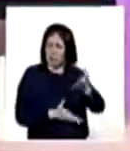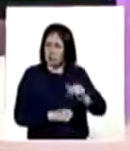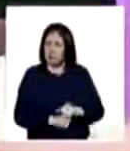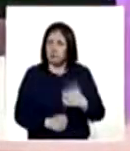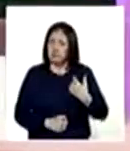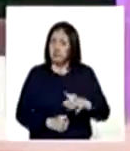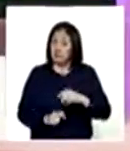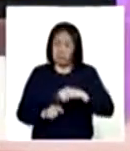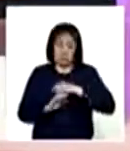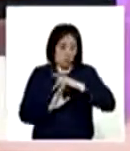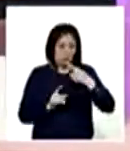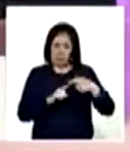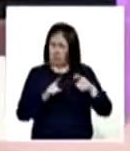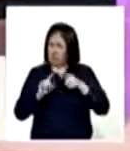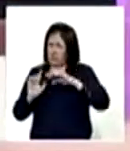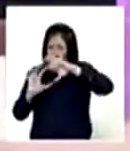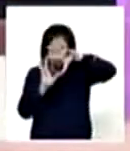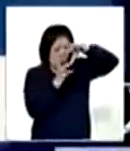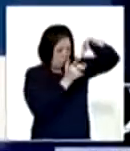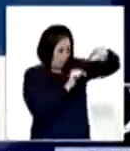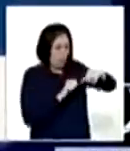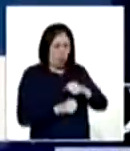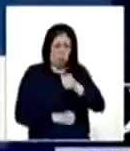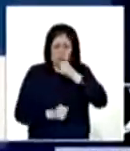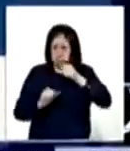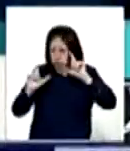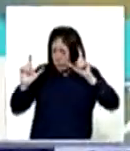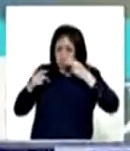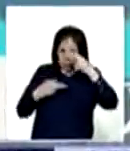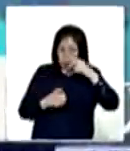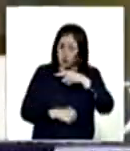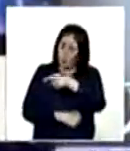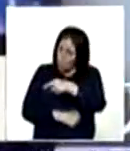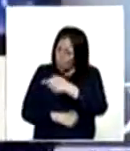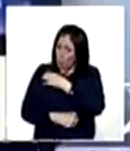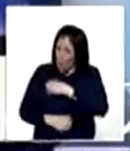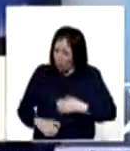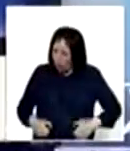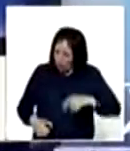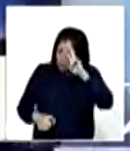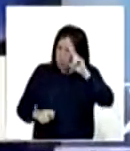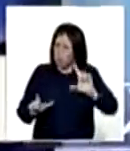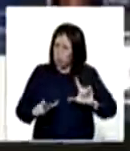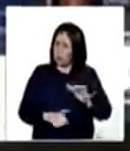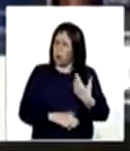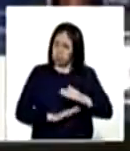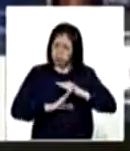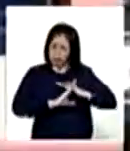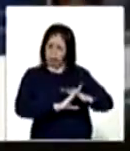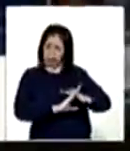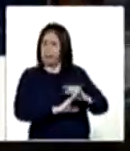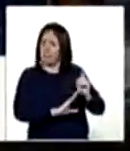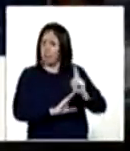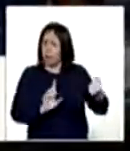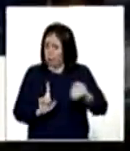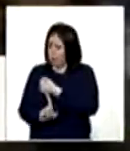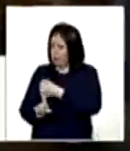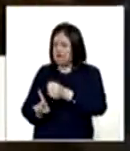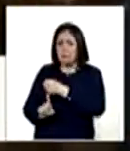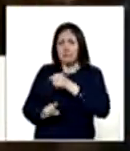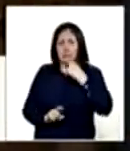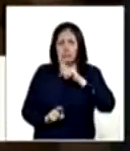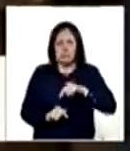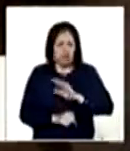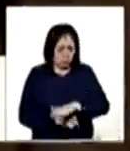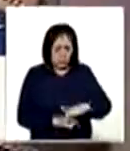Programas periodísticos de todo el mundo resaltaron la iniciativa de Miss Perú y Latina para luchar en contra del maltrato a las mujeres y a